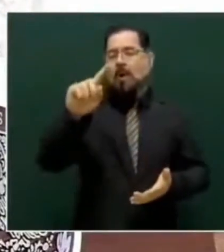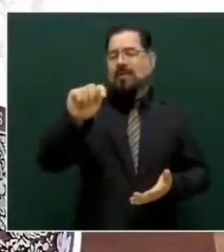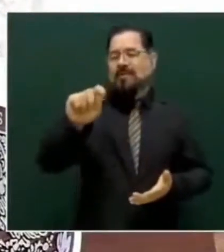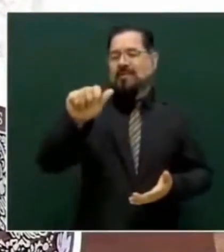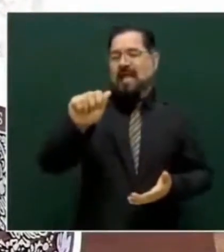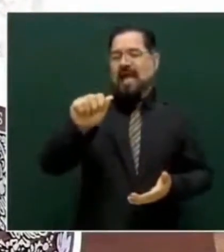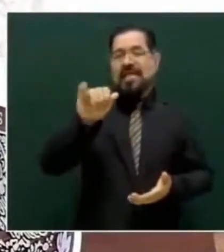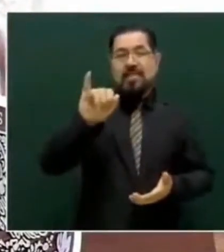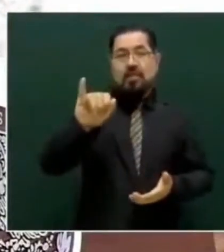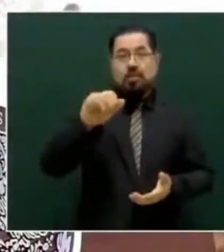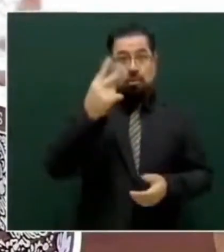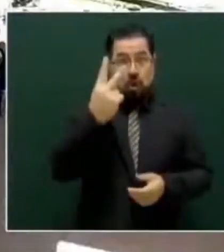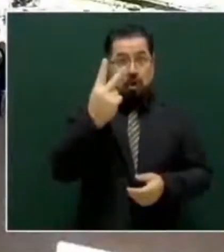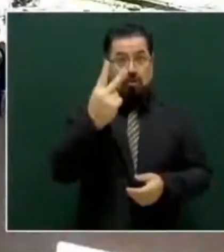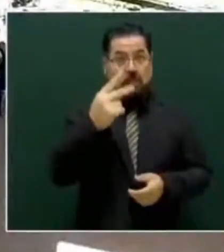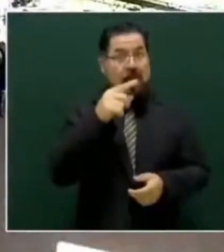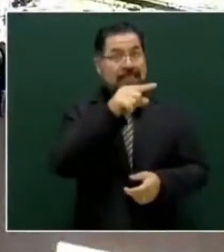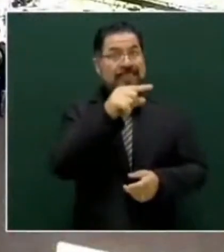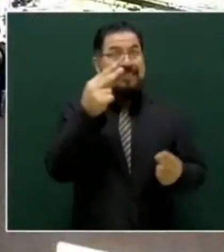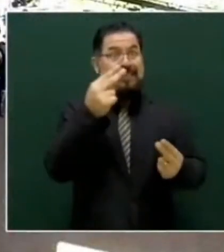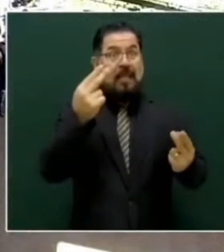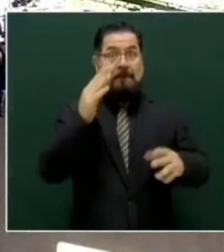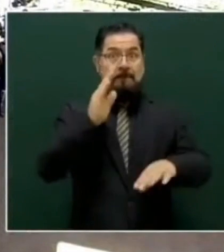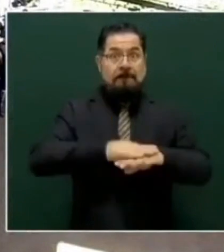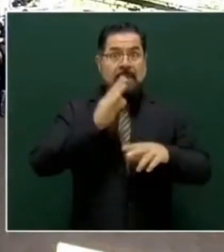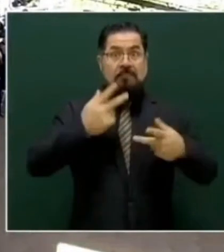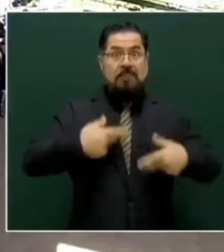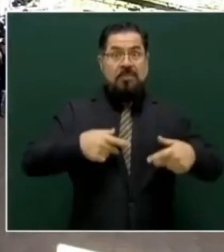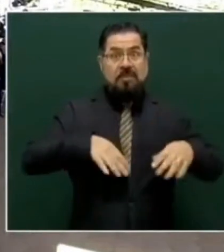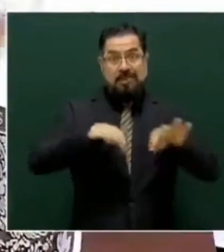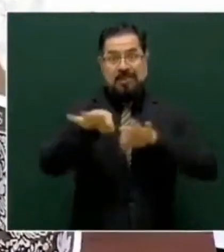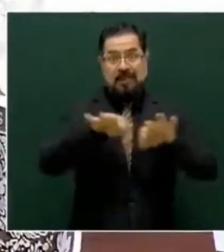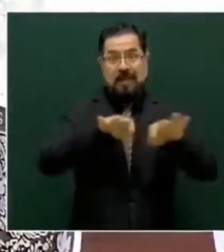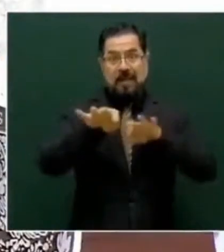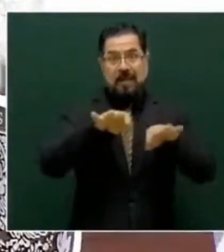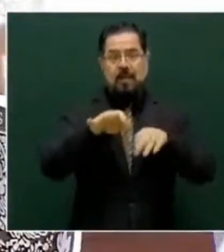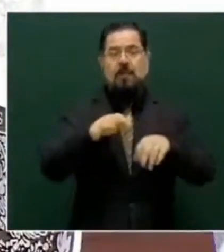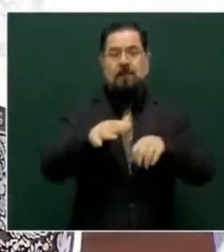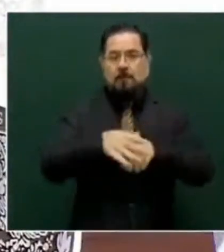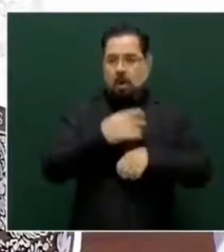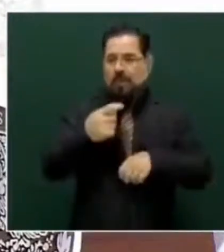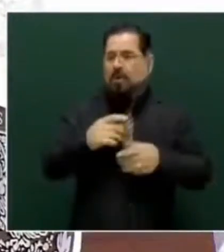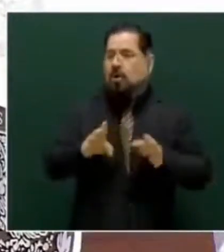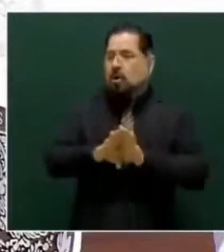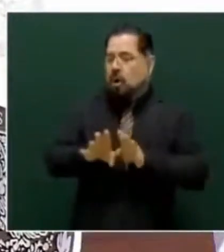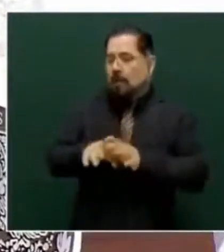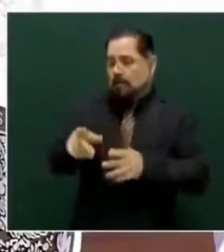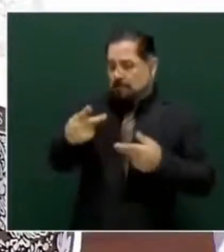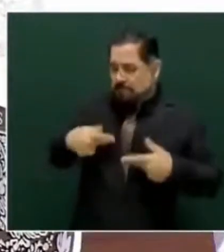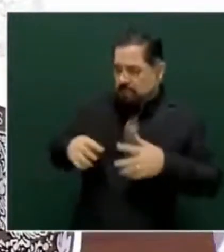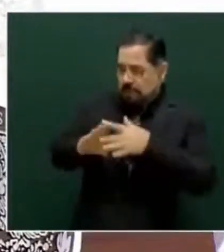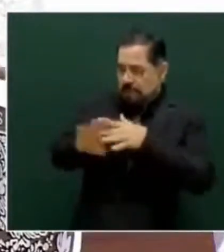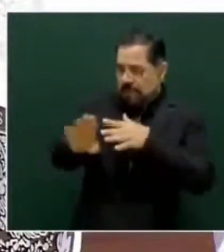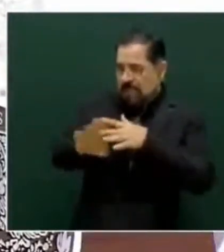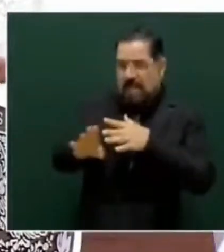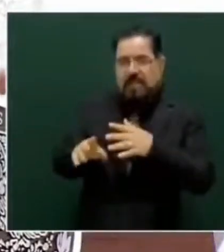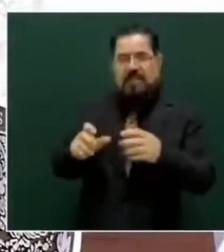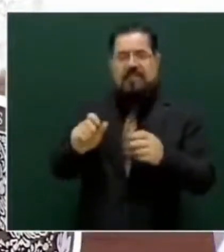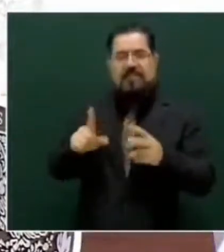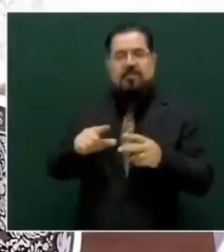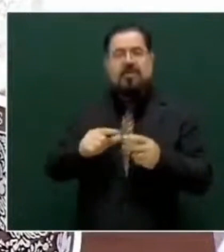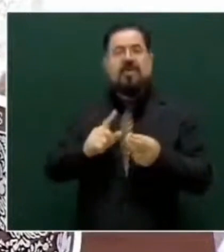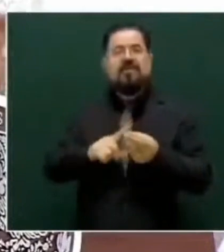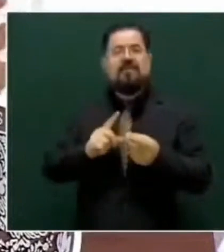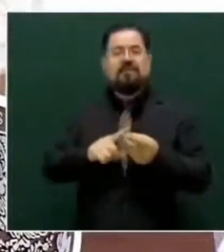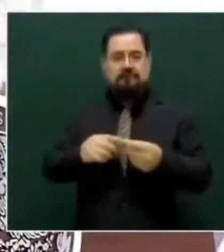Entonces, de hecho, vamos a tratar de hacer este vínculo entre los migrantes, sobre todo haitianos que están en este